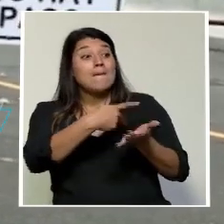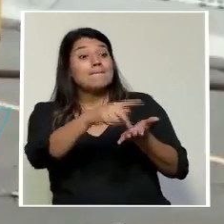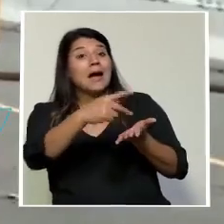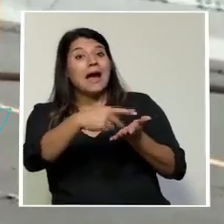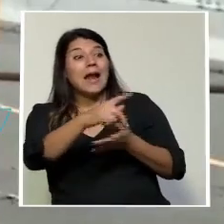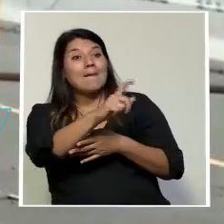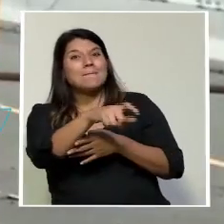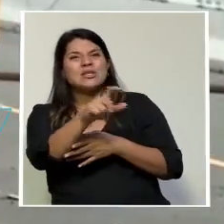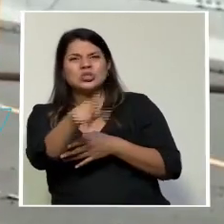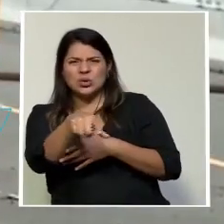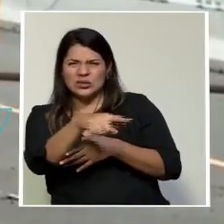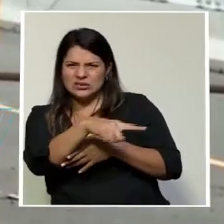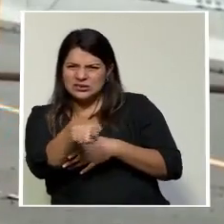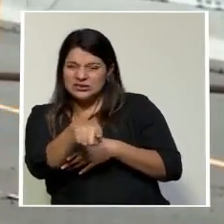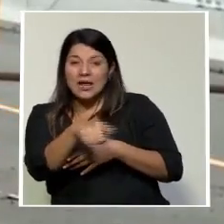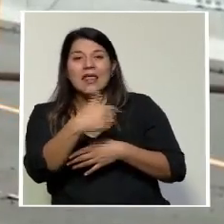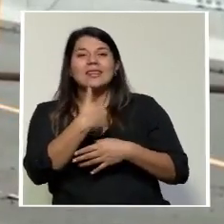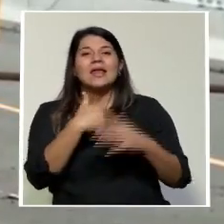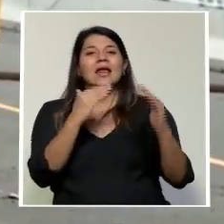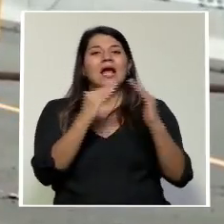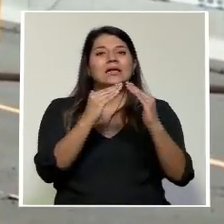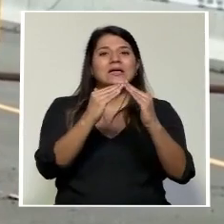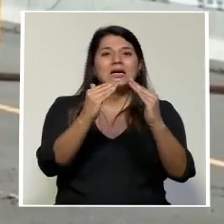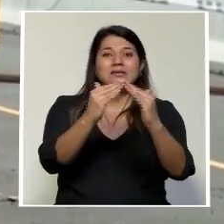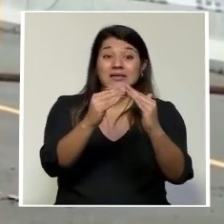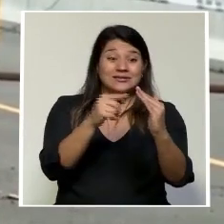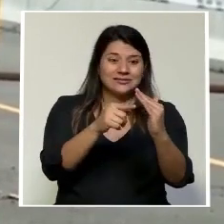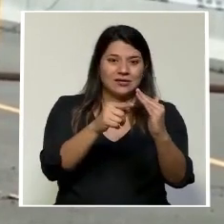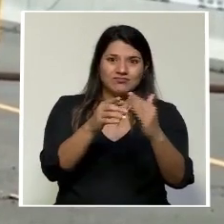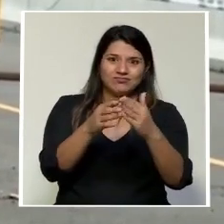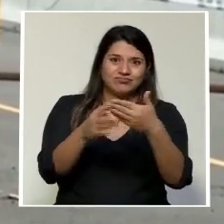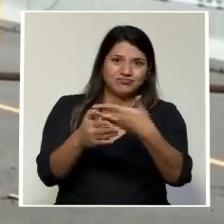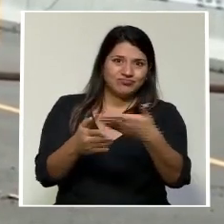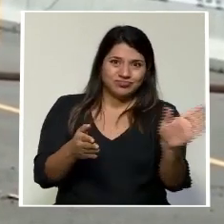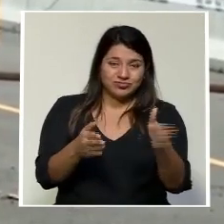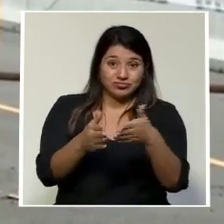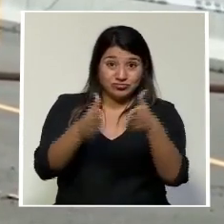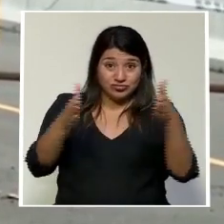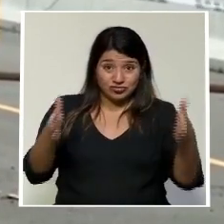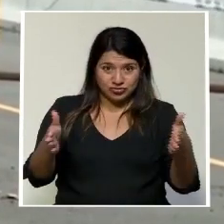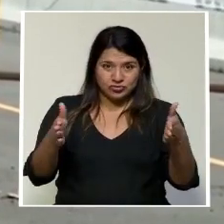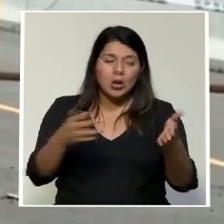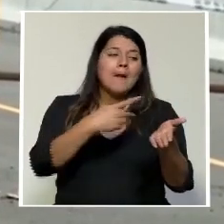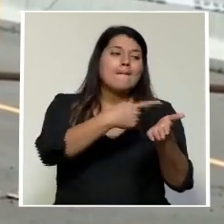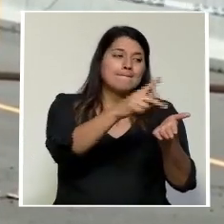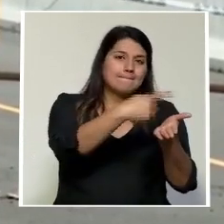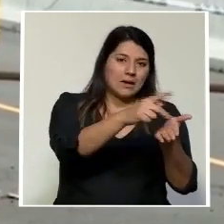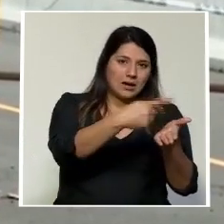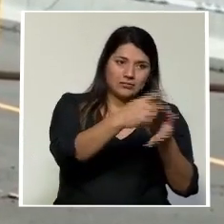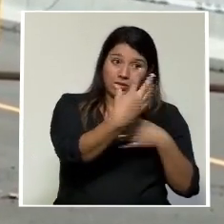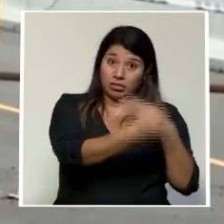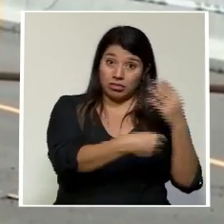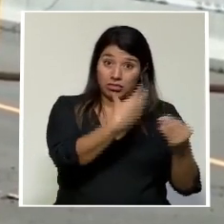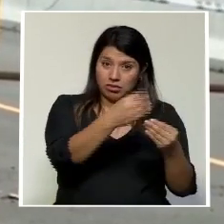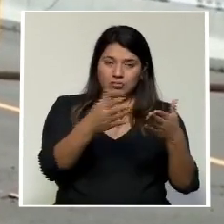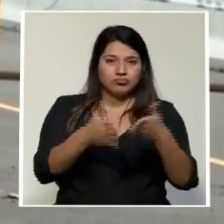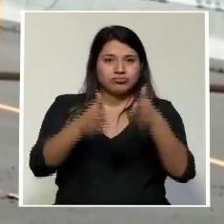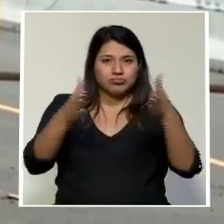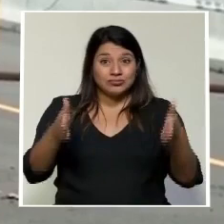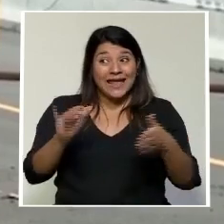lo que es el presupuesto de las obras complementarias necesarias. Ese día no solamente vamos a tener la presencia del señor